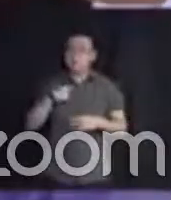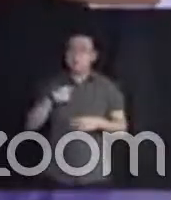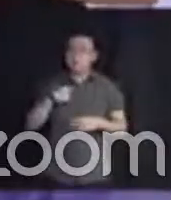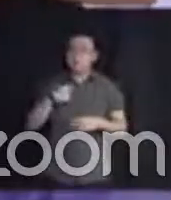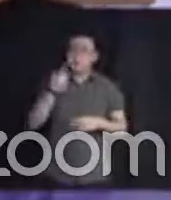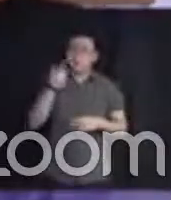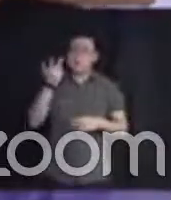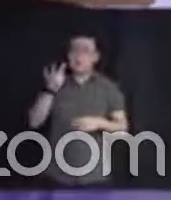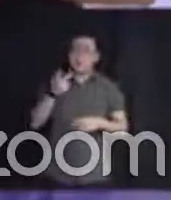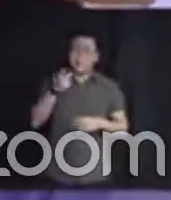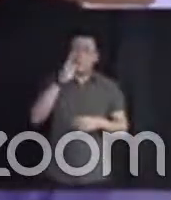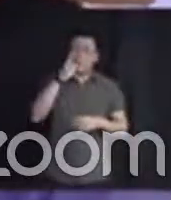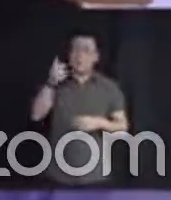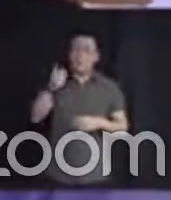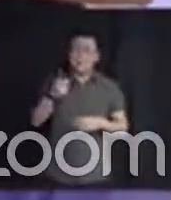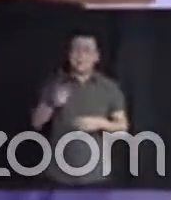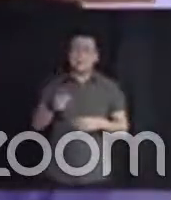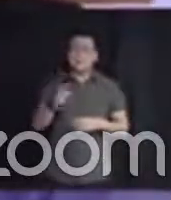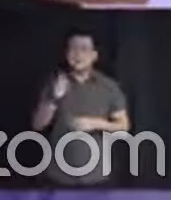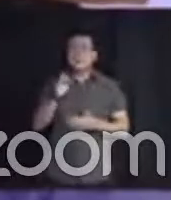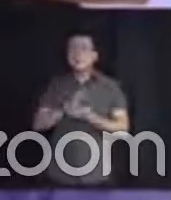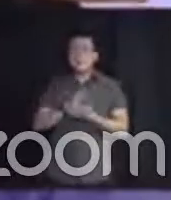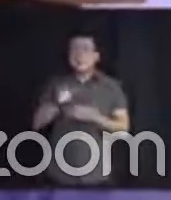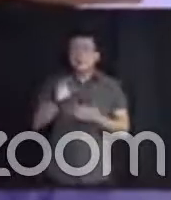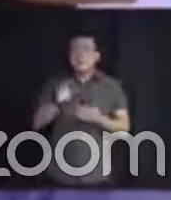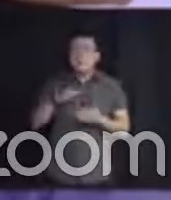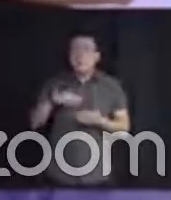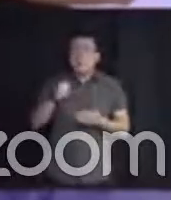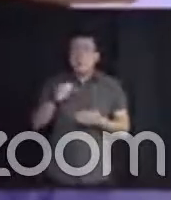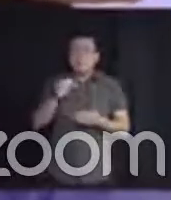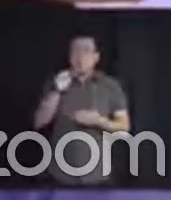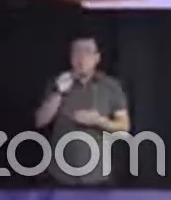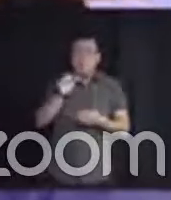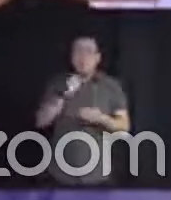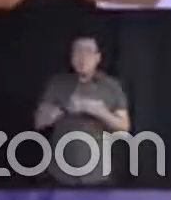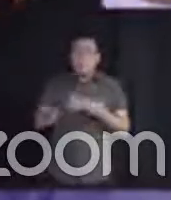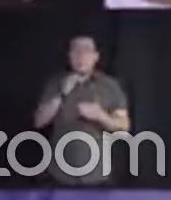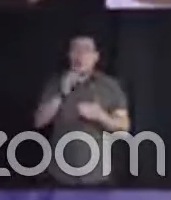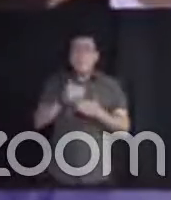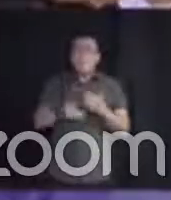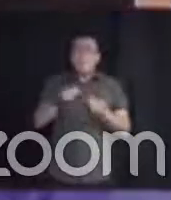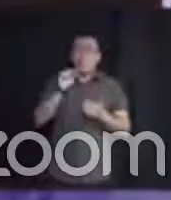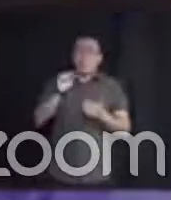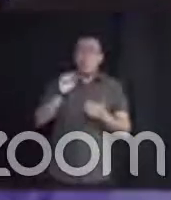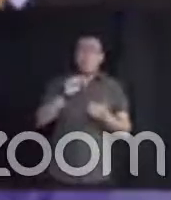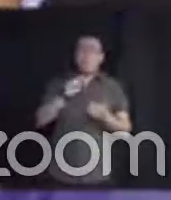A lo que me refiero es esto. No estén nada más pichicateando ahí y ya me faltan